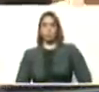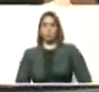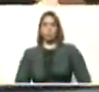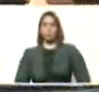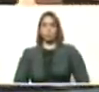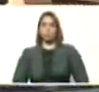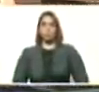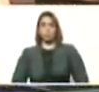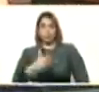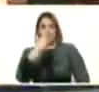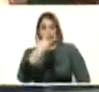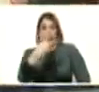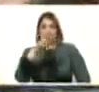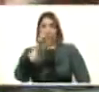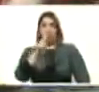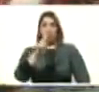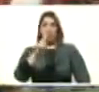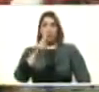3R.